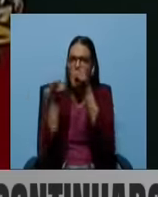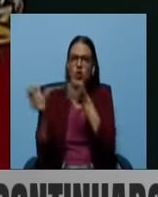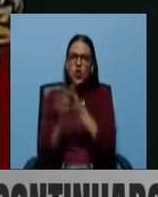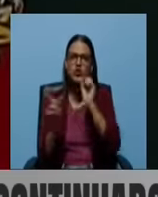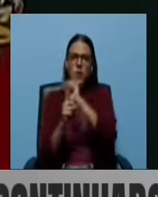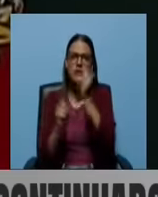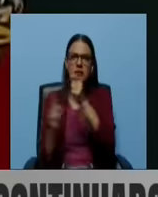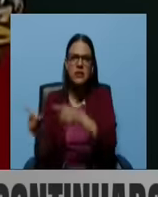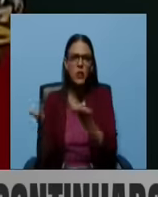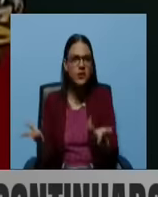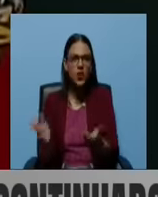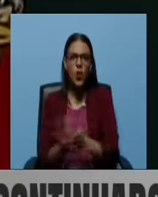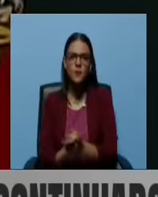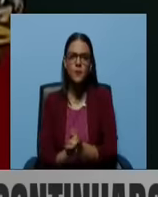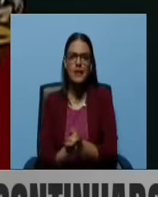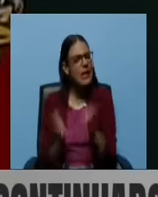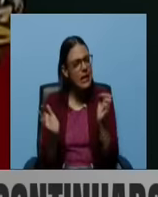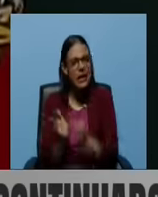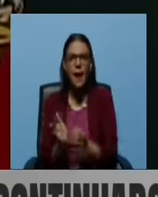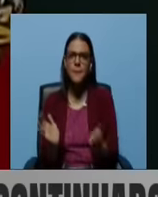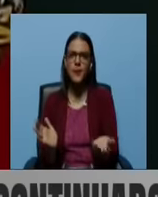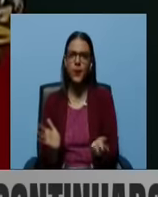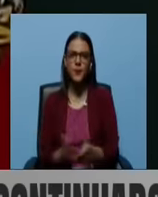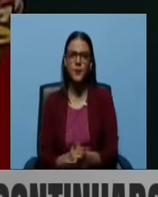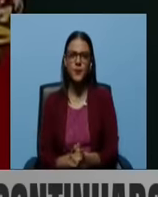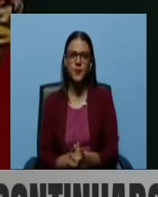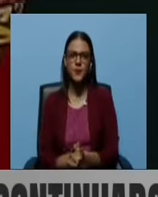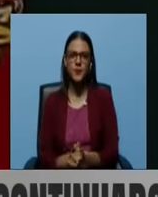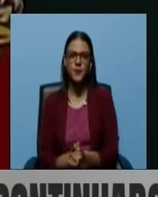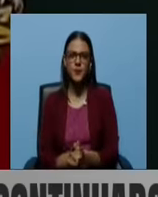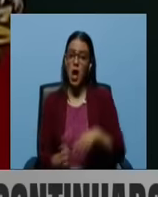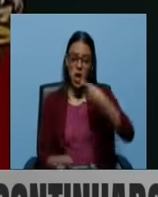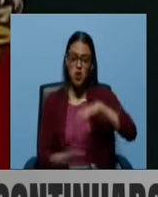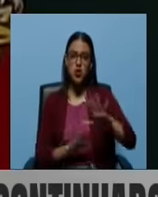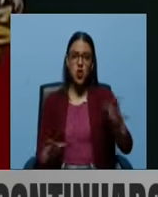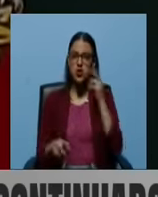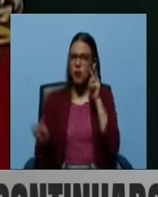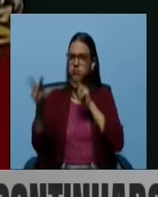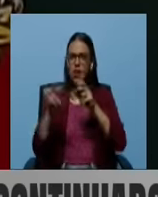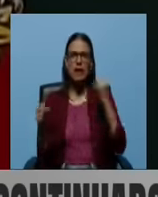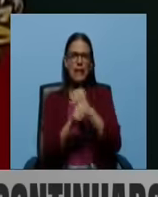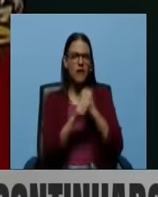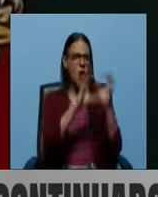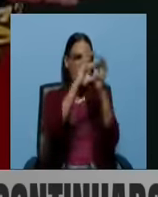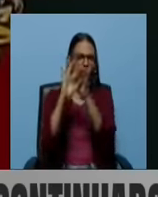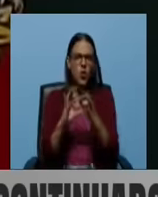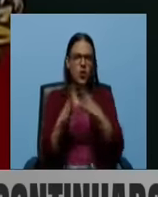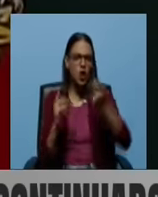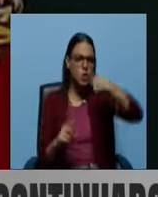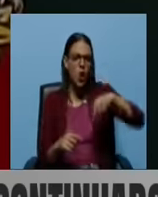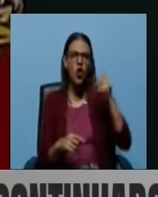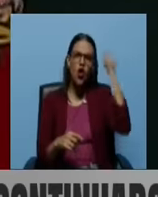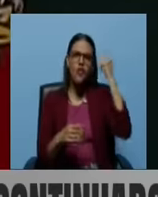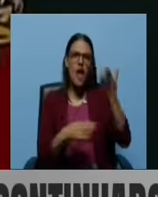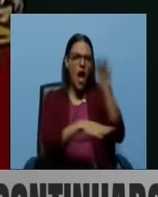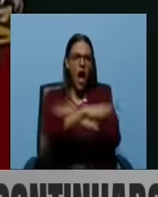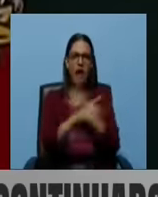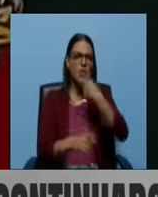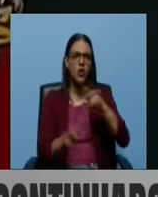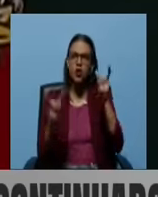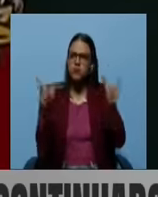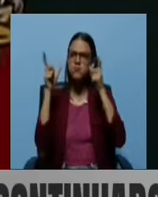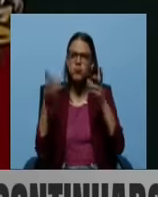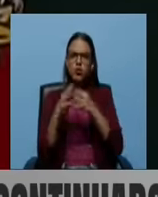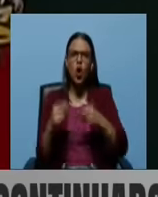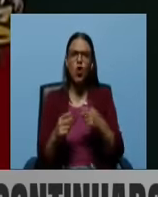Se actuó rápidamente. Ya nosotros estábamos trabajando de manera conjunta de días antes, todos los